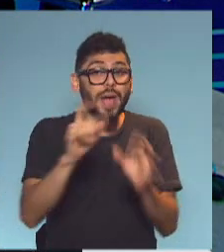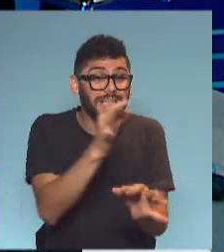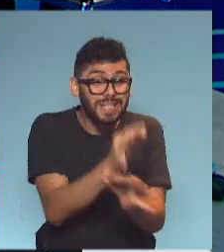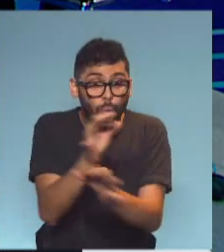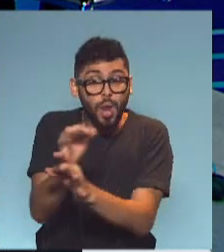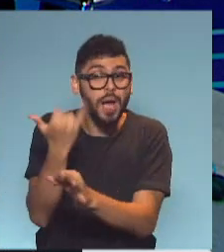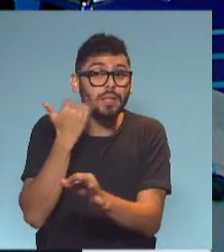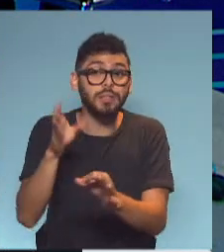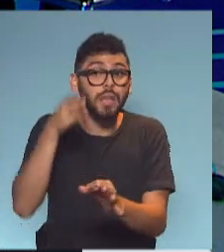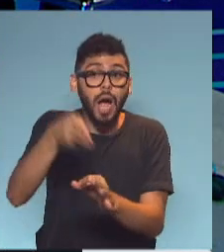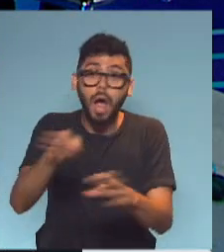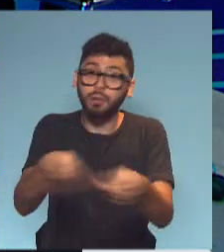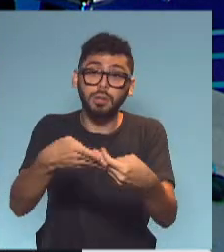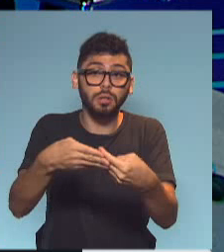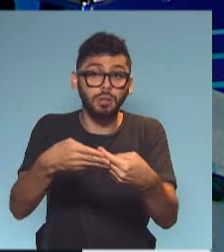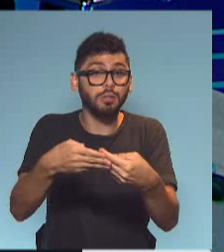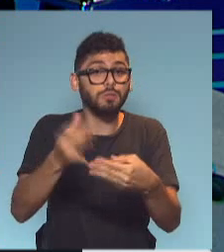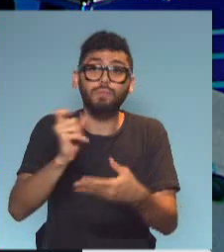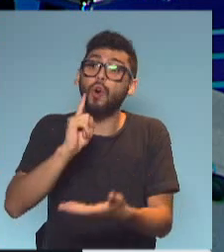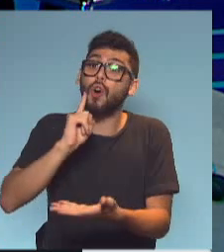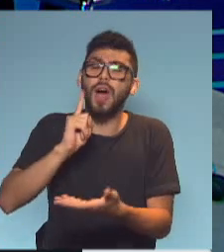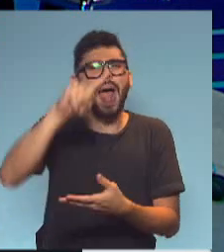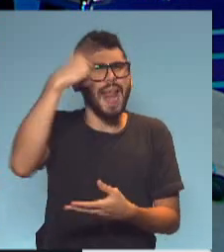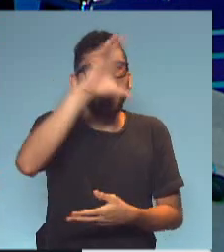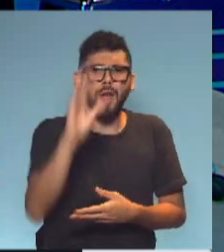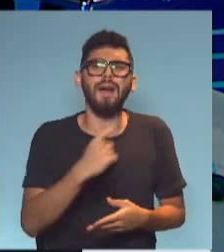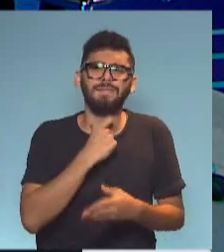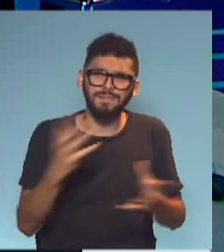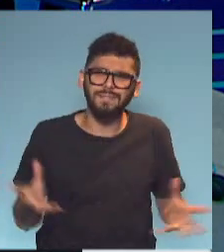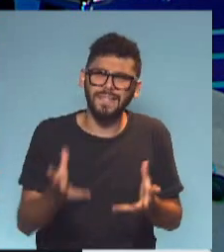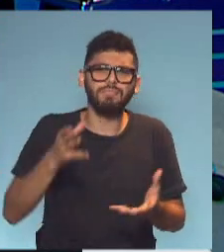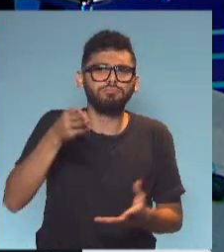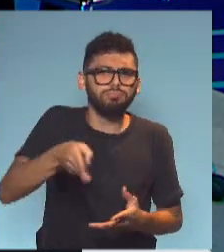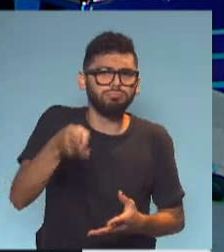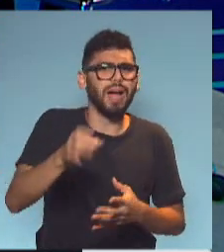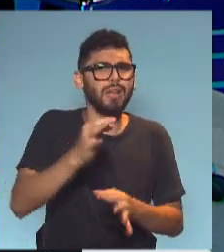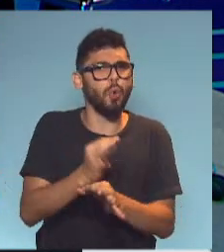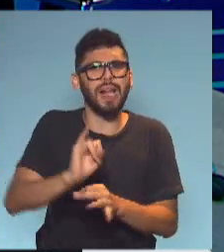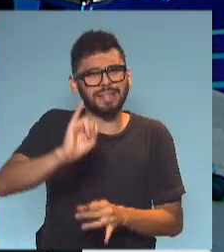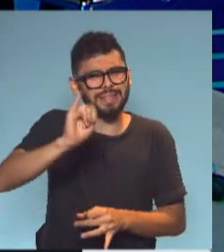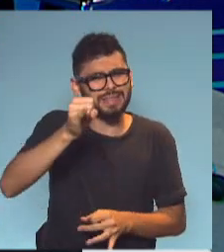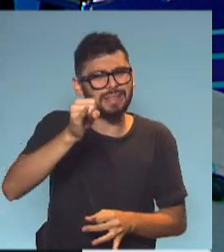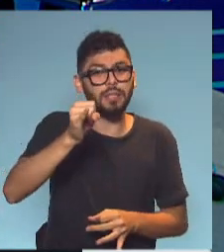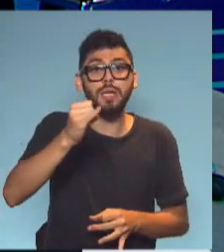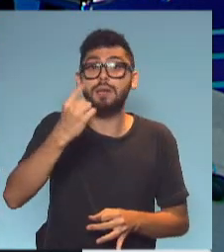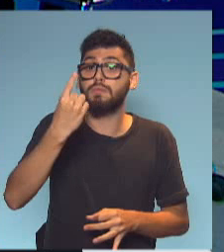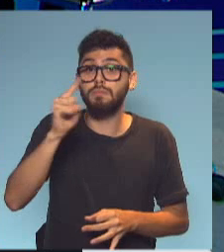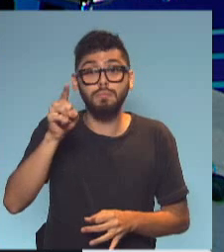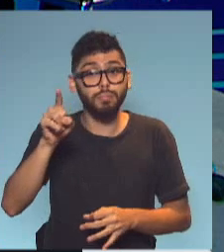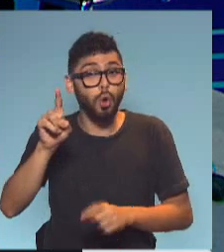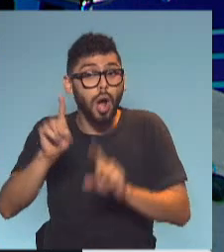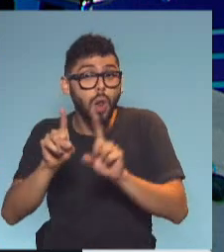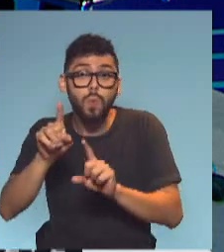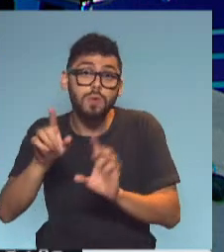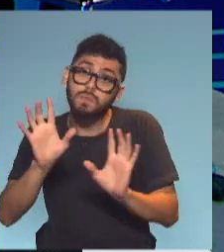han suspendido clases presenciales. Claro. Es decir, hay una decisión de alcance nacional de seguir con las clases, con el ciclo lectivo y los chicos en las aulas. También es